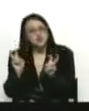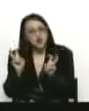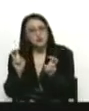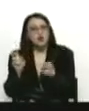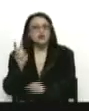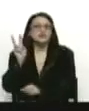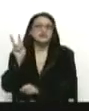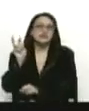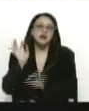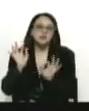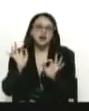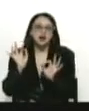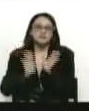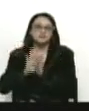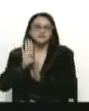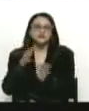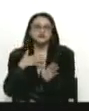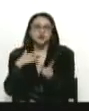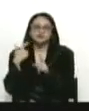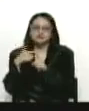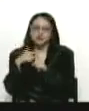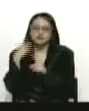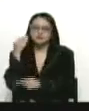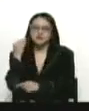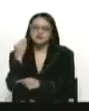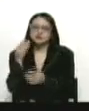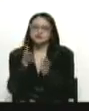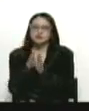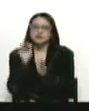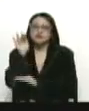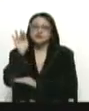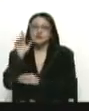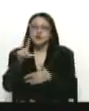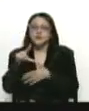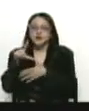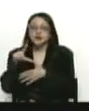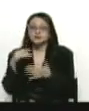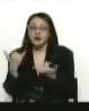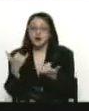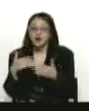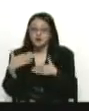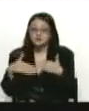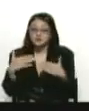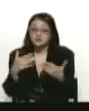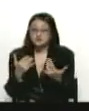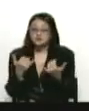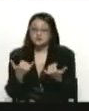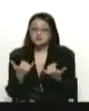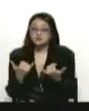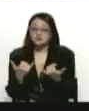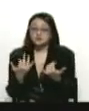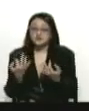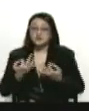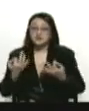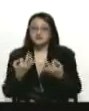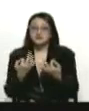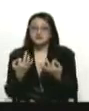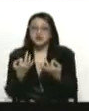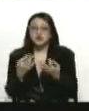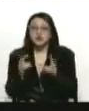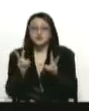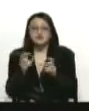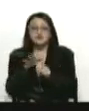muy optimista sobre el futuro de América Latina y creo que estos son pasos inevitables, necesarios, de una